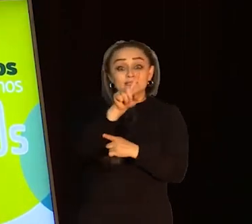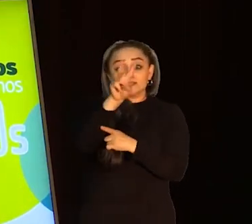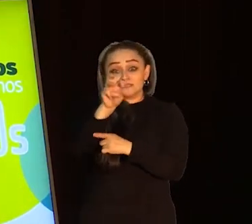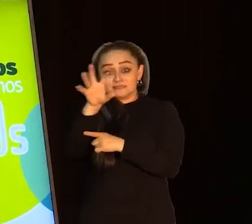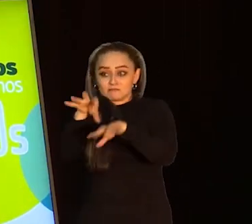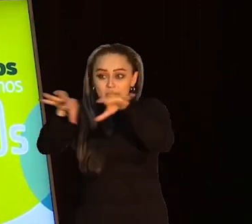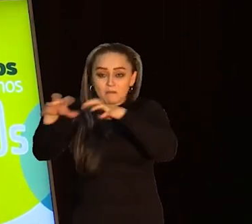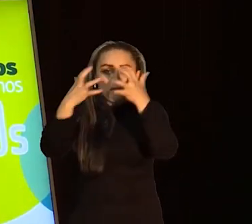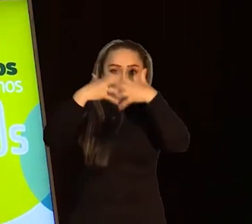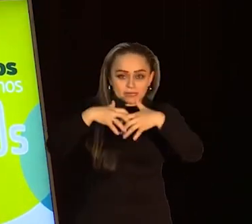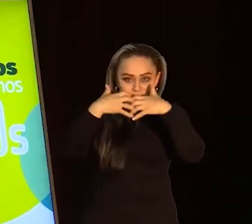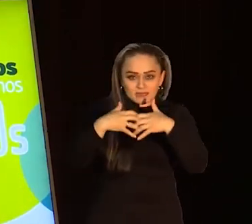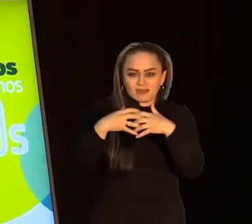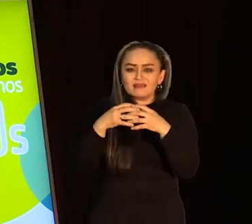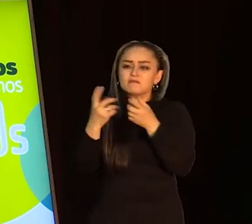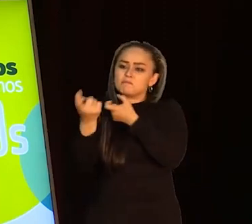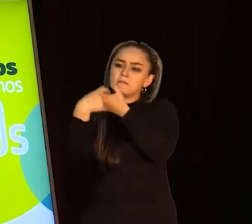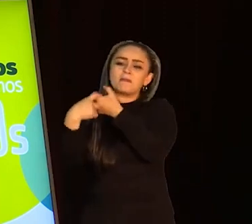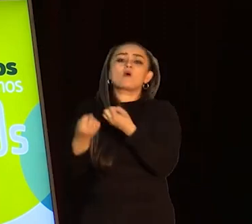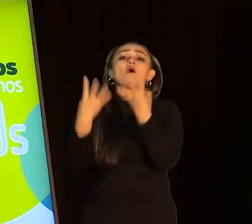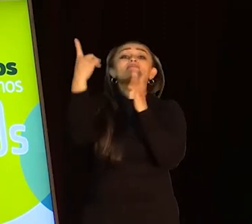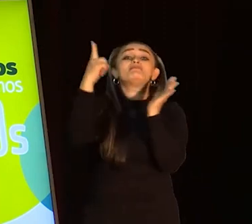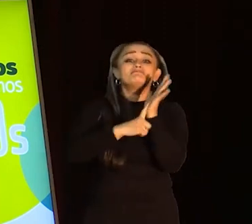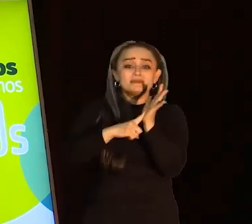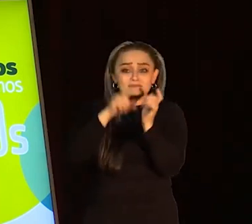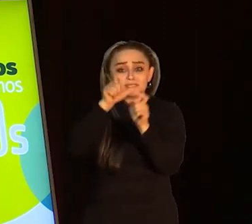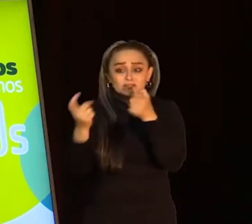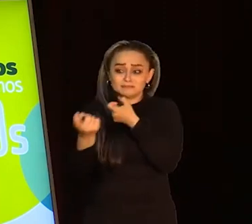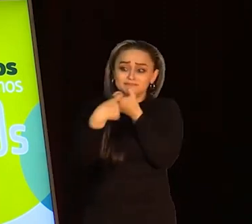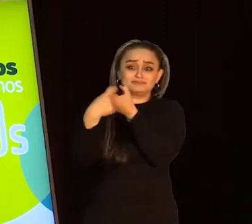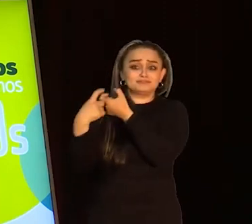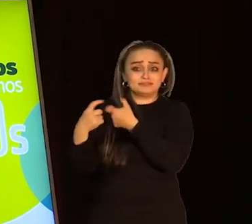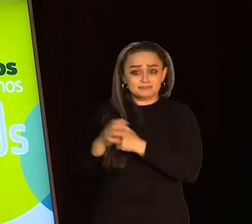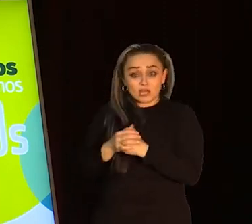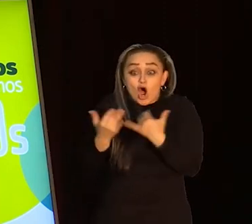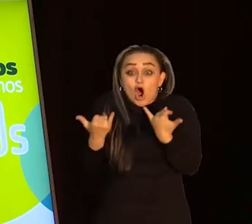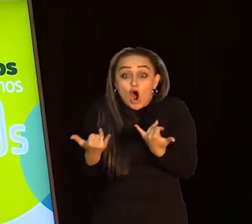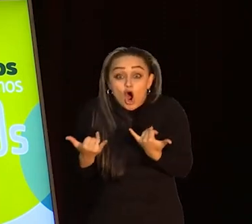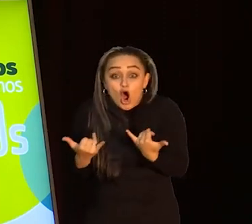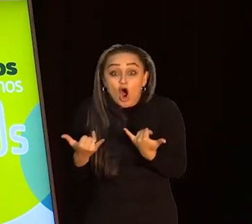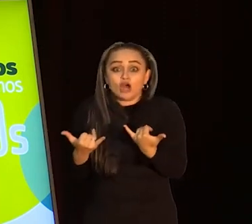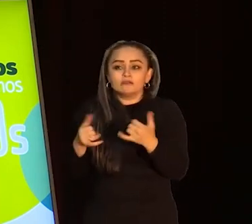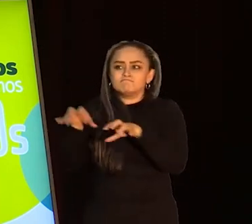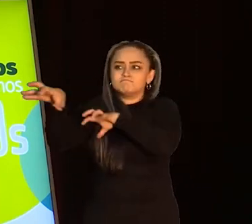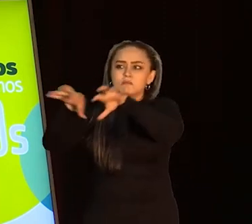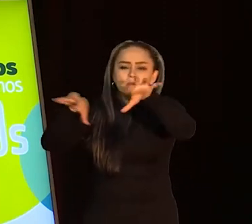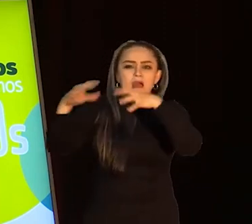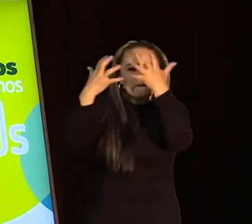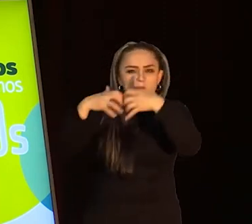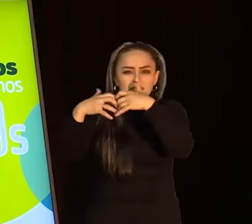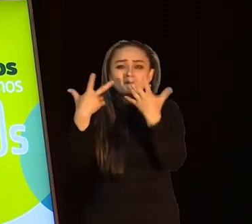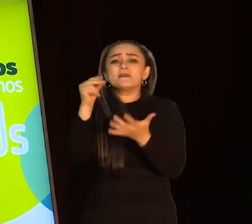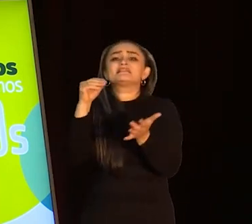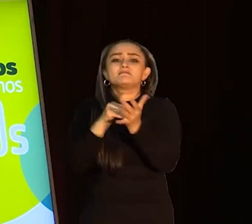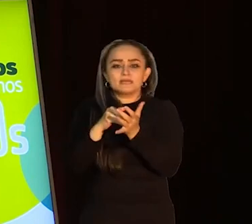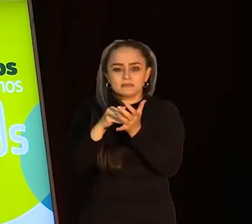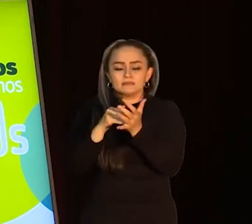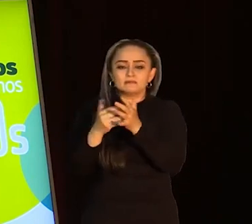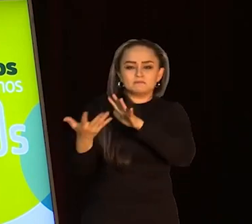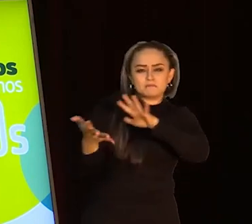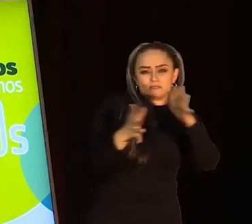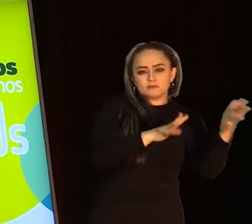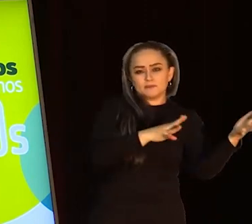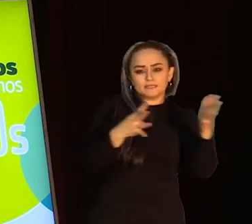empresas y 1,000 trabajadores afiliados, y hoy casi 20,000 empresas y más de